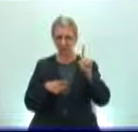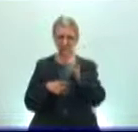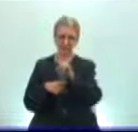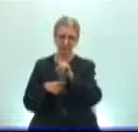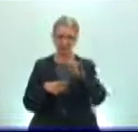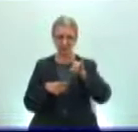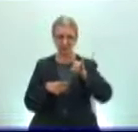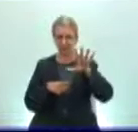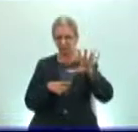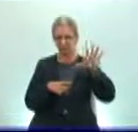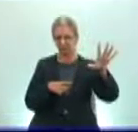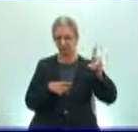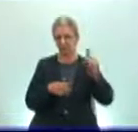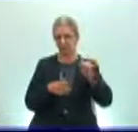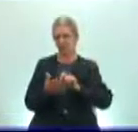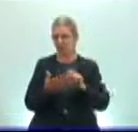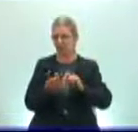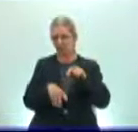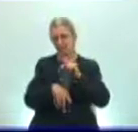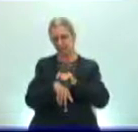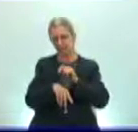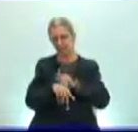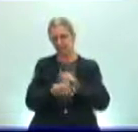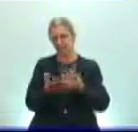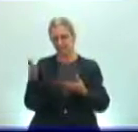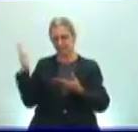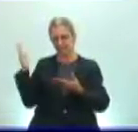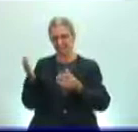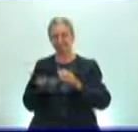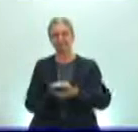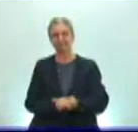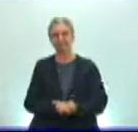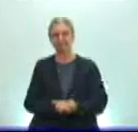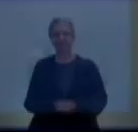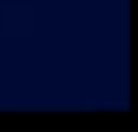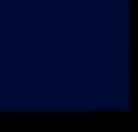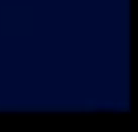puedan tomar nota en su libreta.